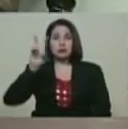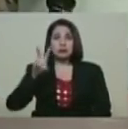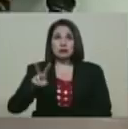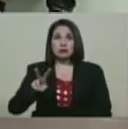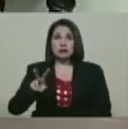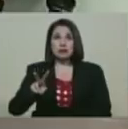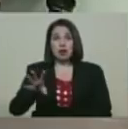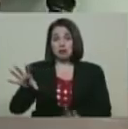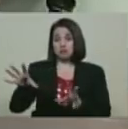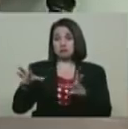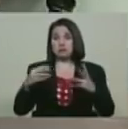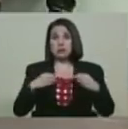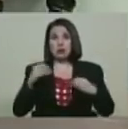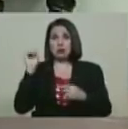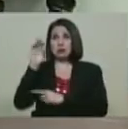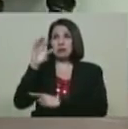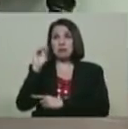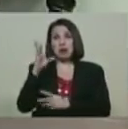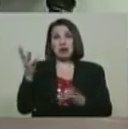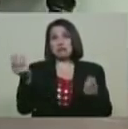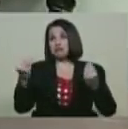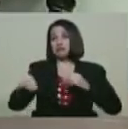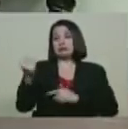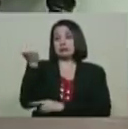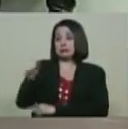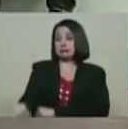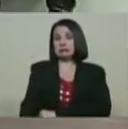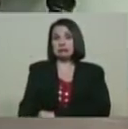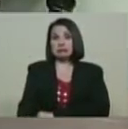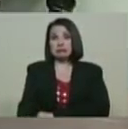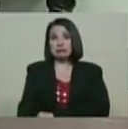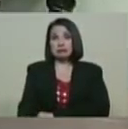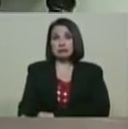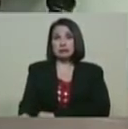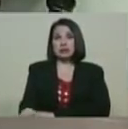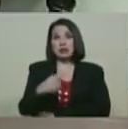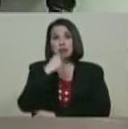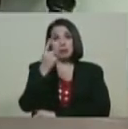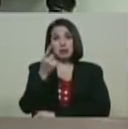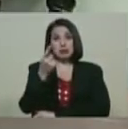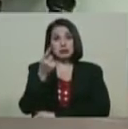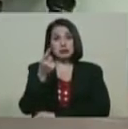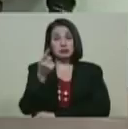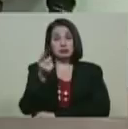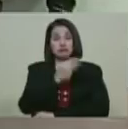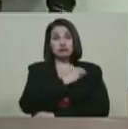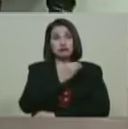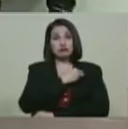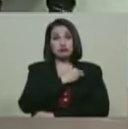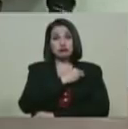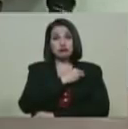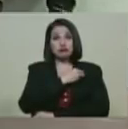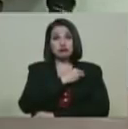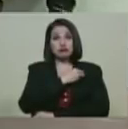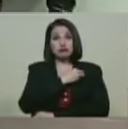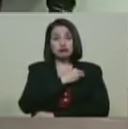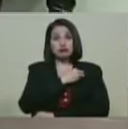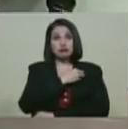Él aceptó que la Asamblea está en desacato. Y me dicen que viene